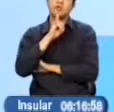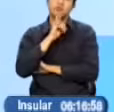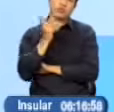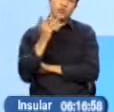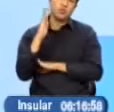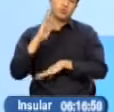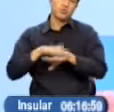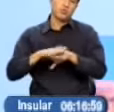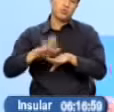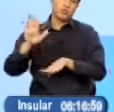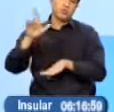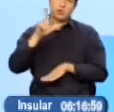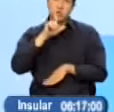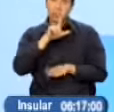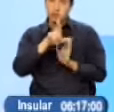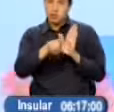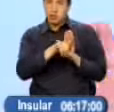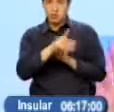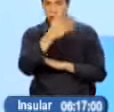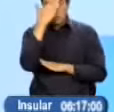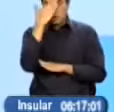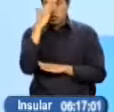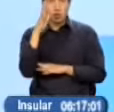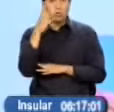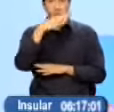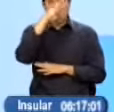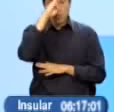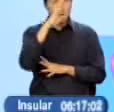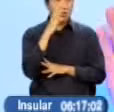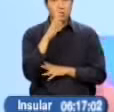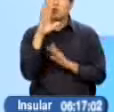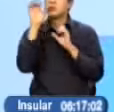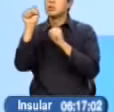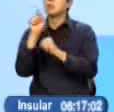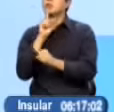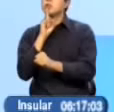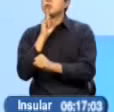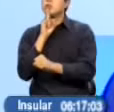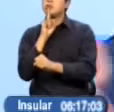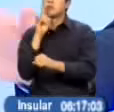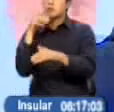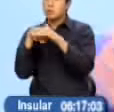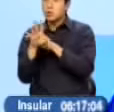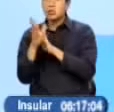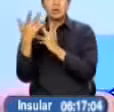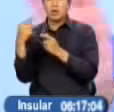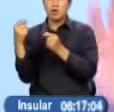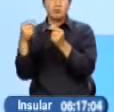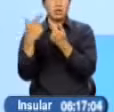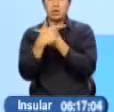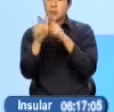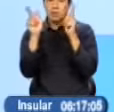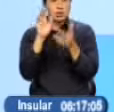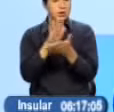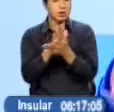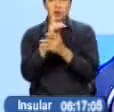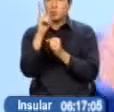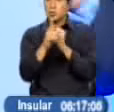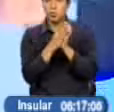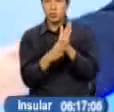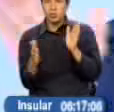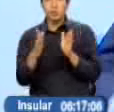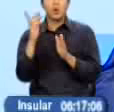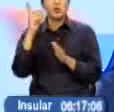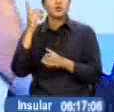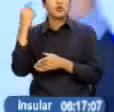que ustedes saben llegar a un cubano en eeuu al día siguiente le dan el paro es decir la libertad condicional durante un año el año le